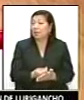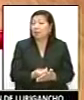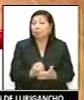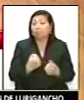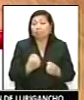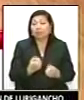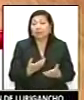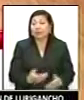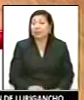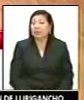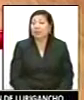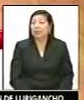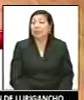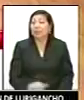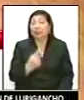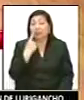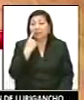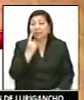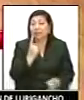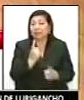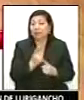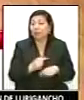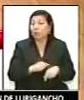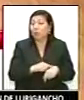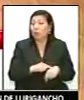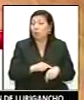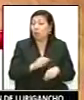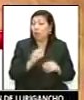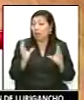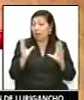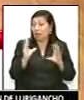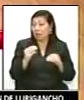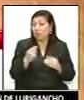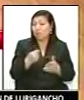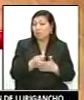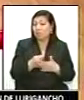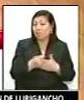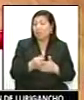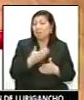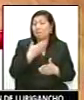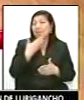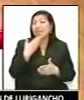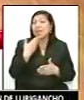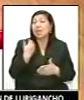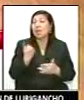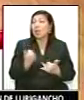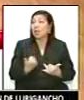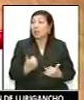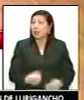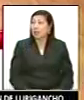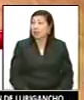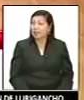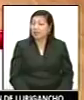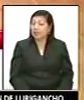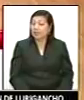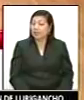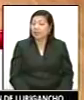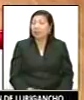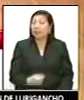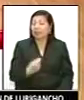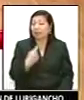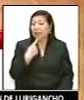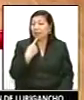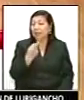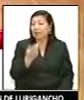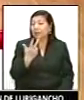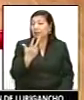es simplemente reconocer que durante los horarios nocturnos es conveniente que el trabajador se le reconozca